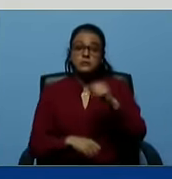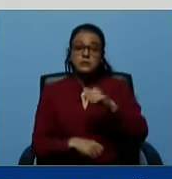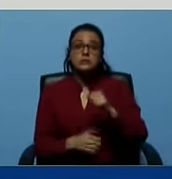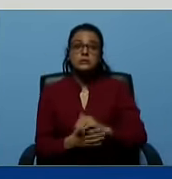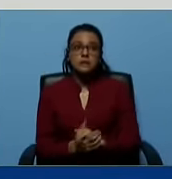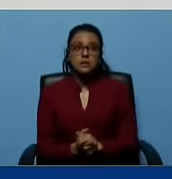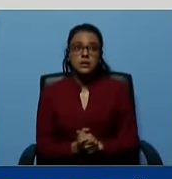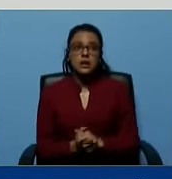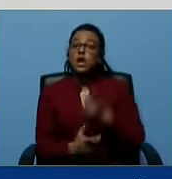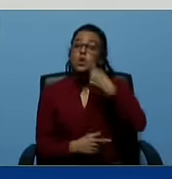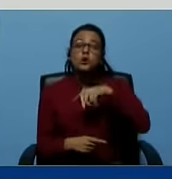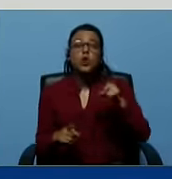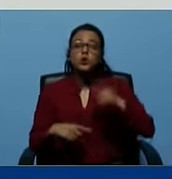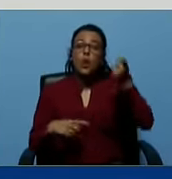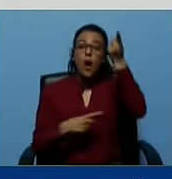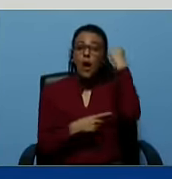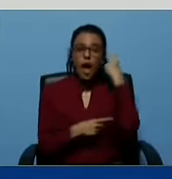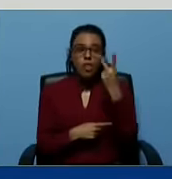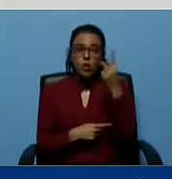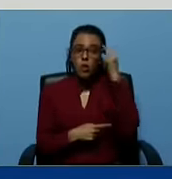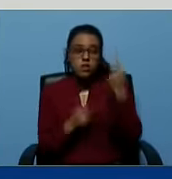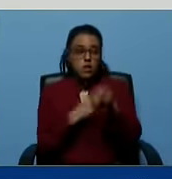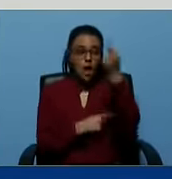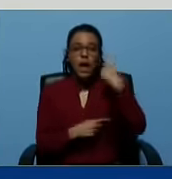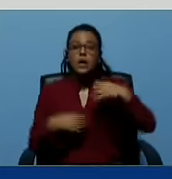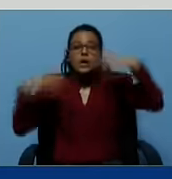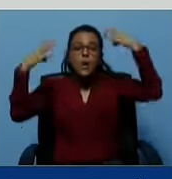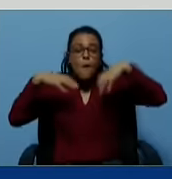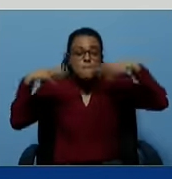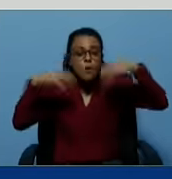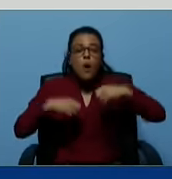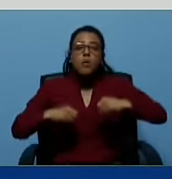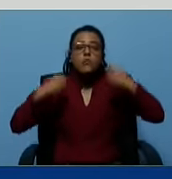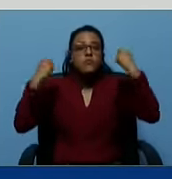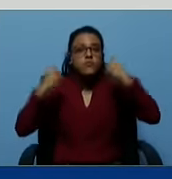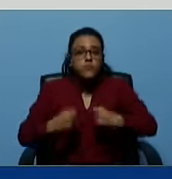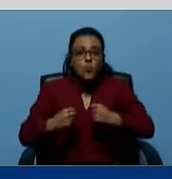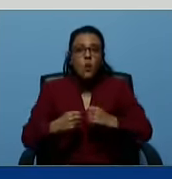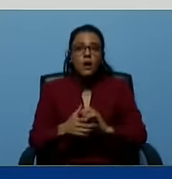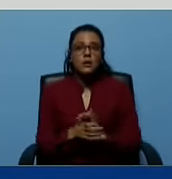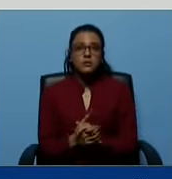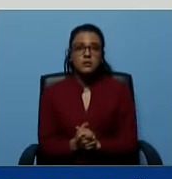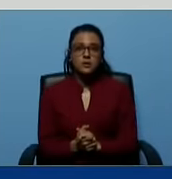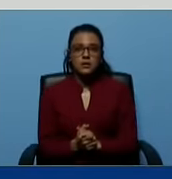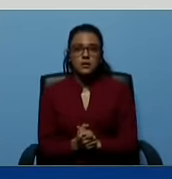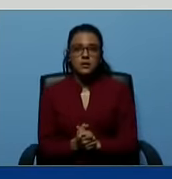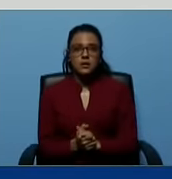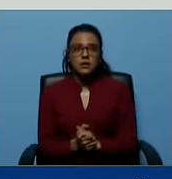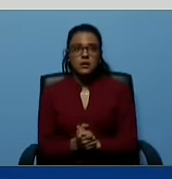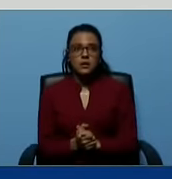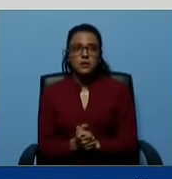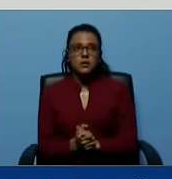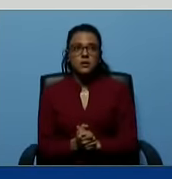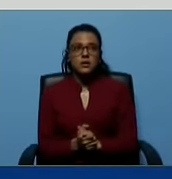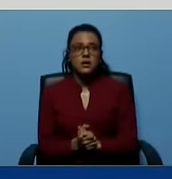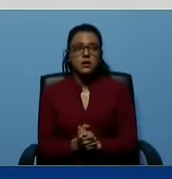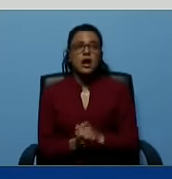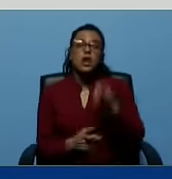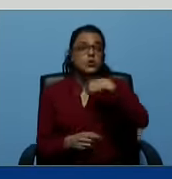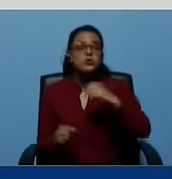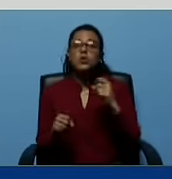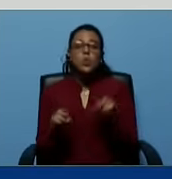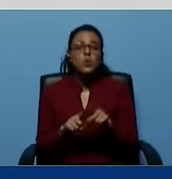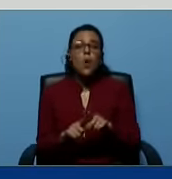Pero nos mojamos muchísimo antes de ayer. Pero muchísimo. Pero estamos tan